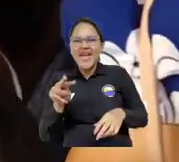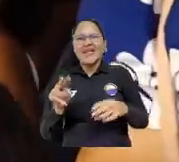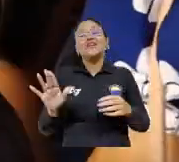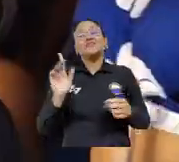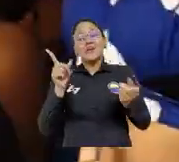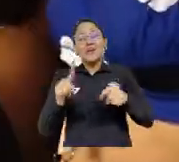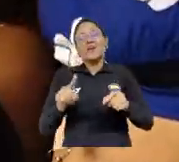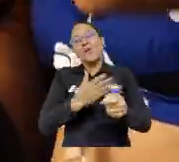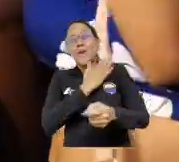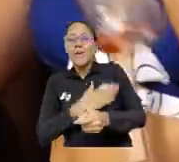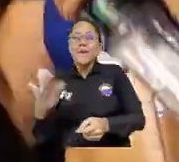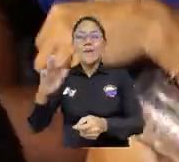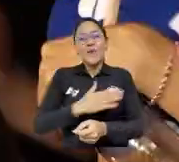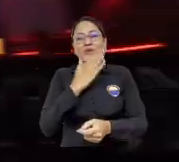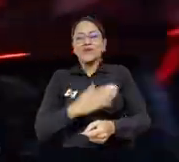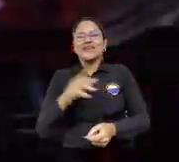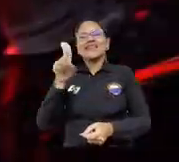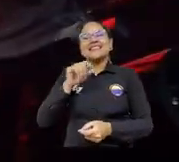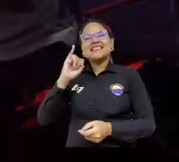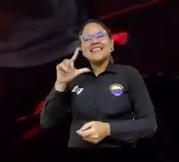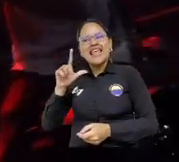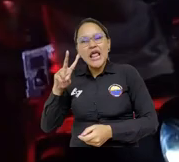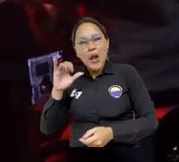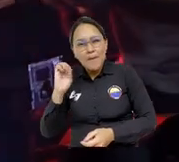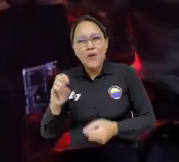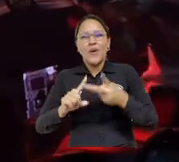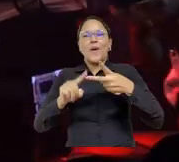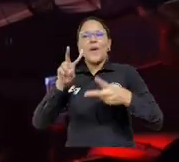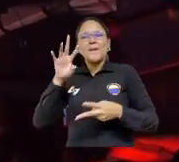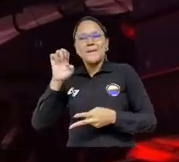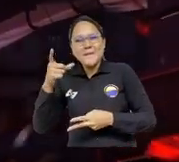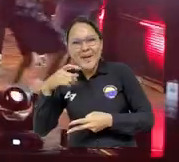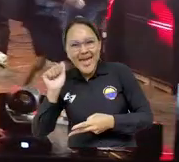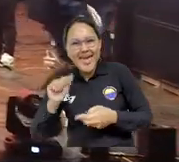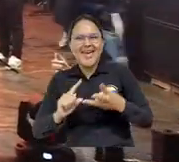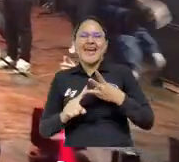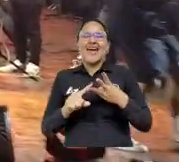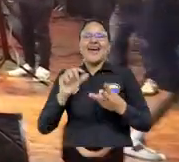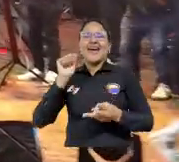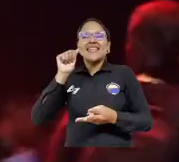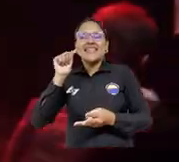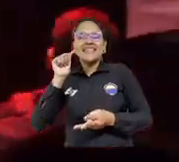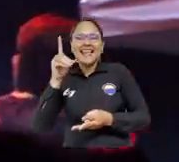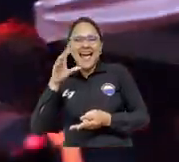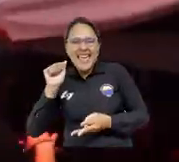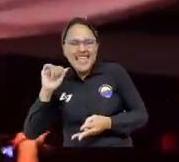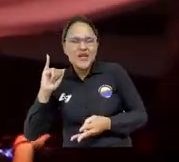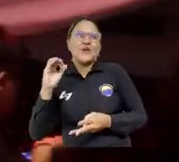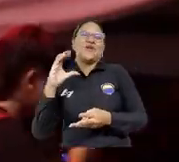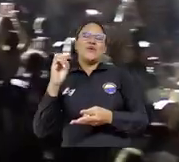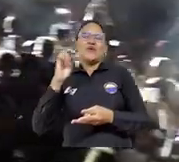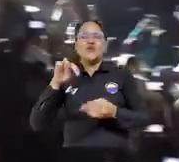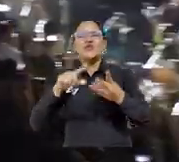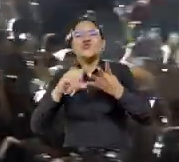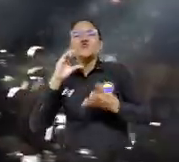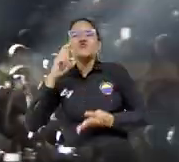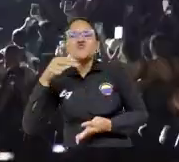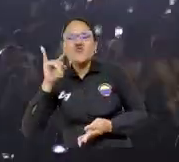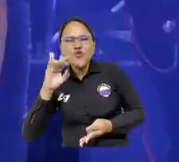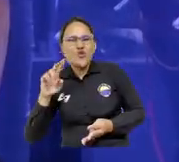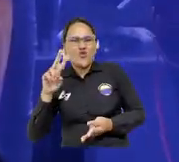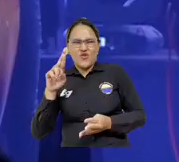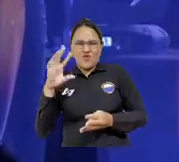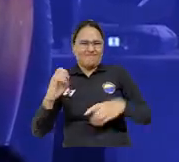artistas principales: el flow romántico de Lil Silvio y El Vega, el reggaetón vieja escuela de Dálmata y, como cuota vallenata,